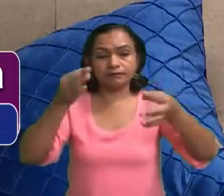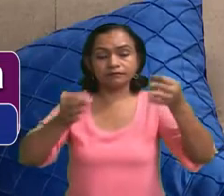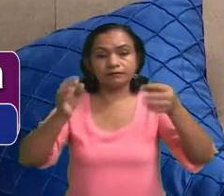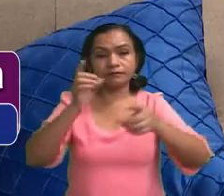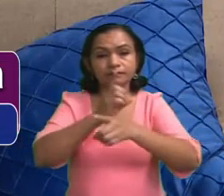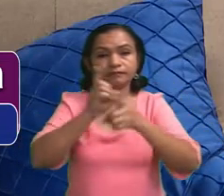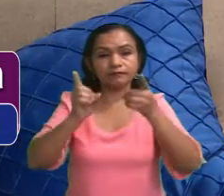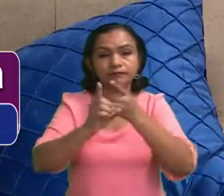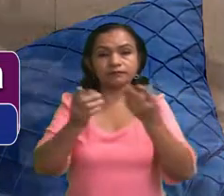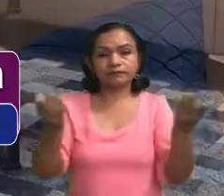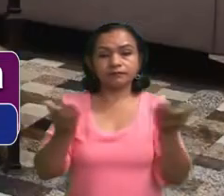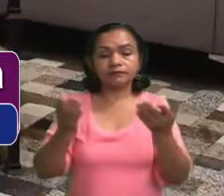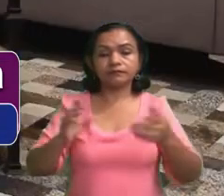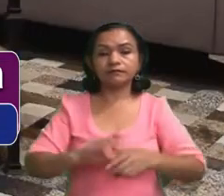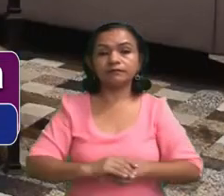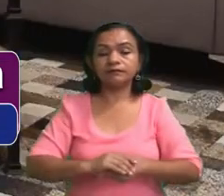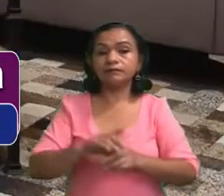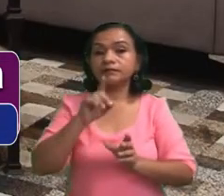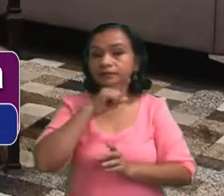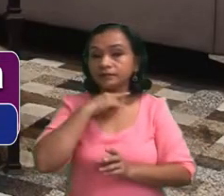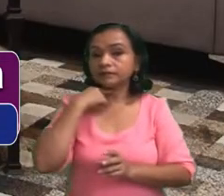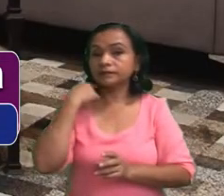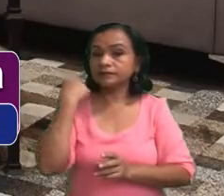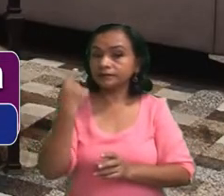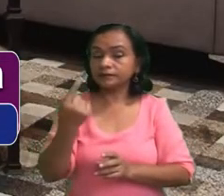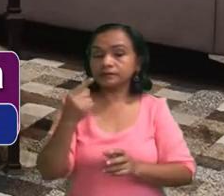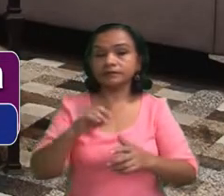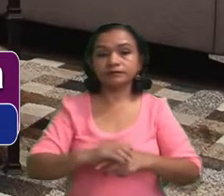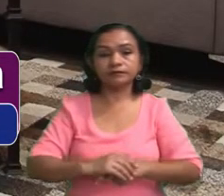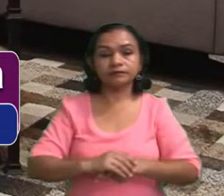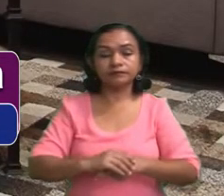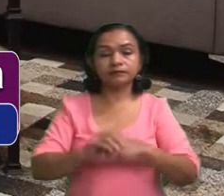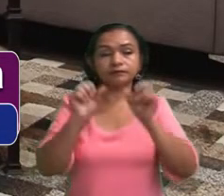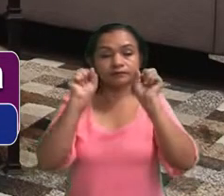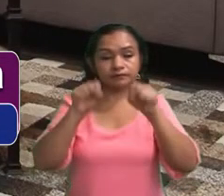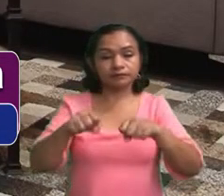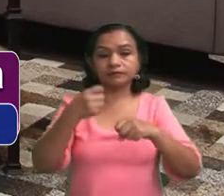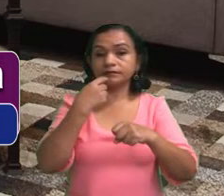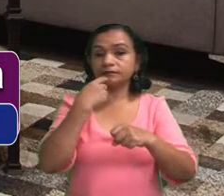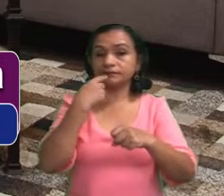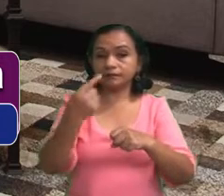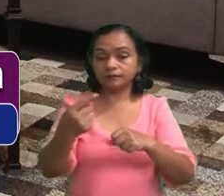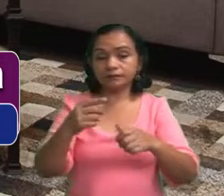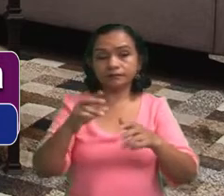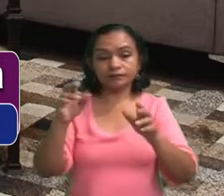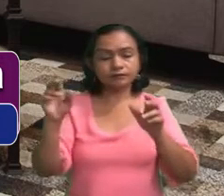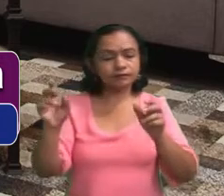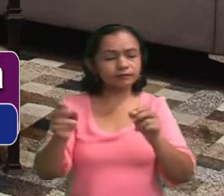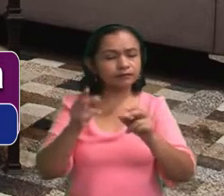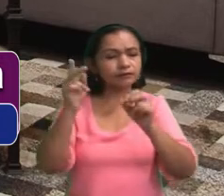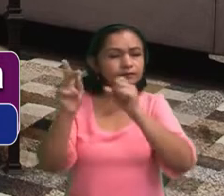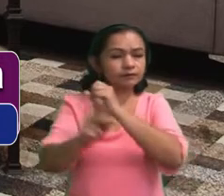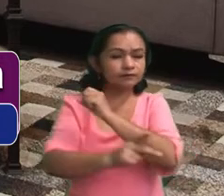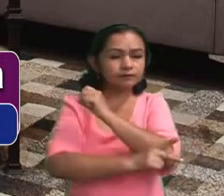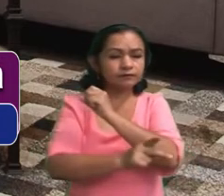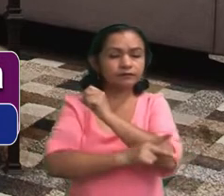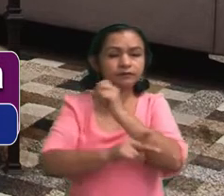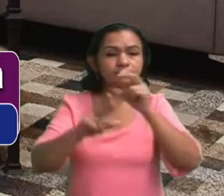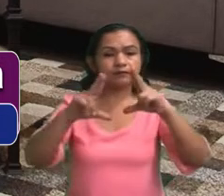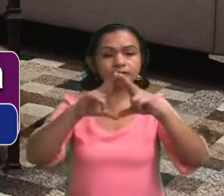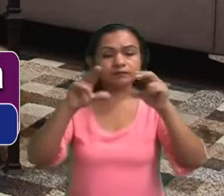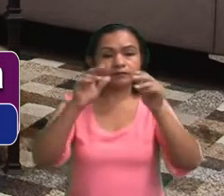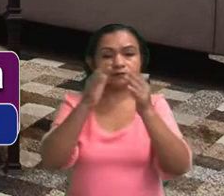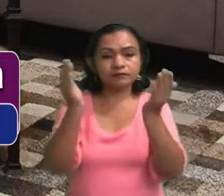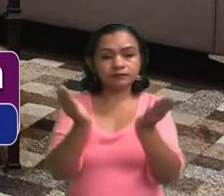y protecciones. Exacto. Entonces, ve, nos queda decir lo siguiente. El único país del mundo antes de Nicaragua en tener